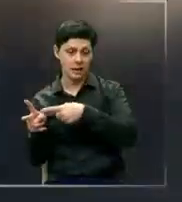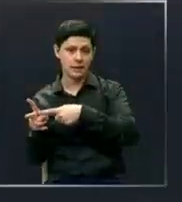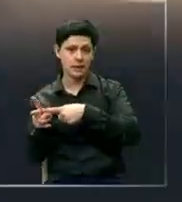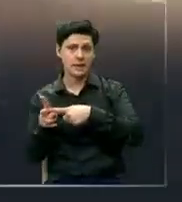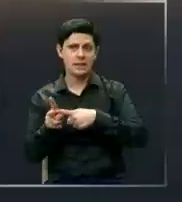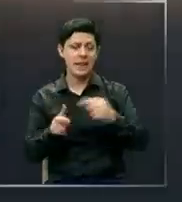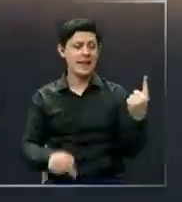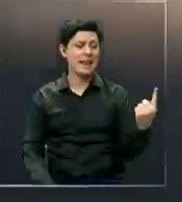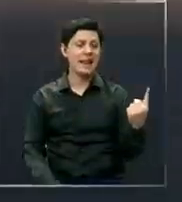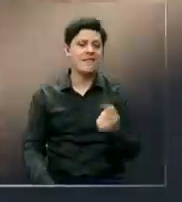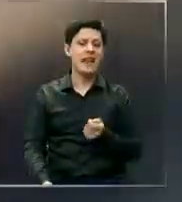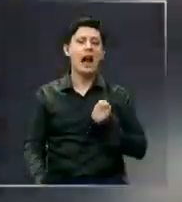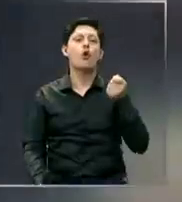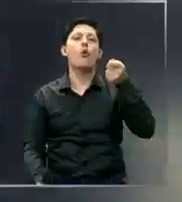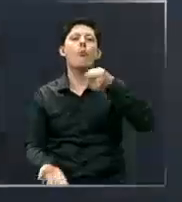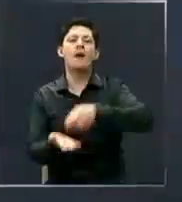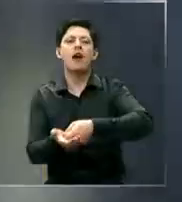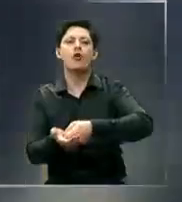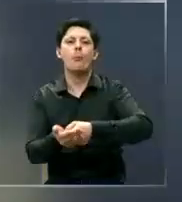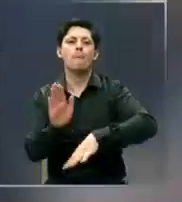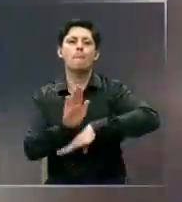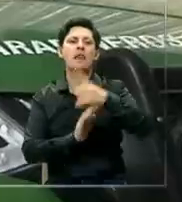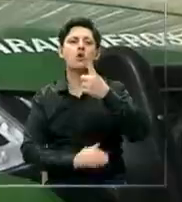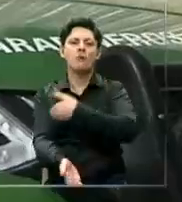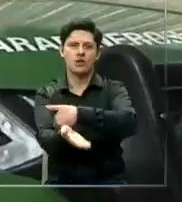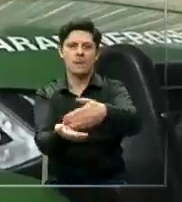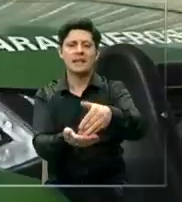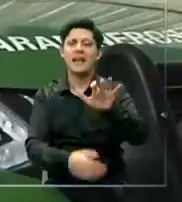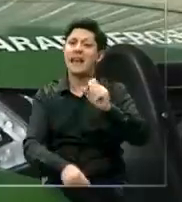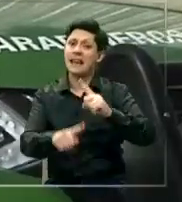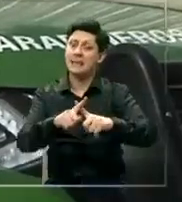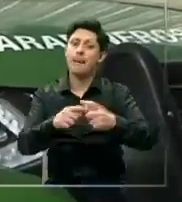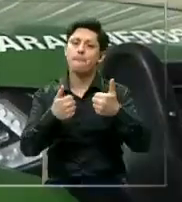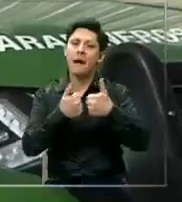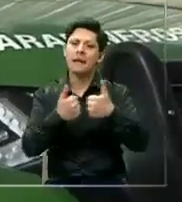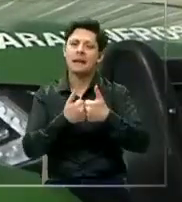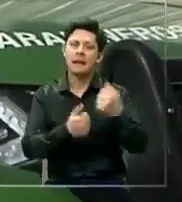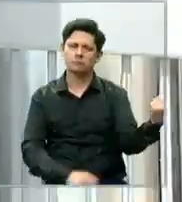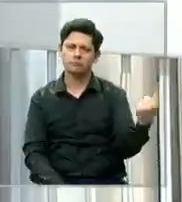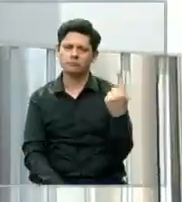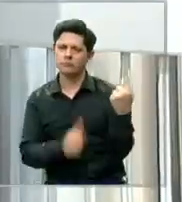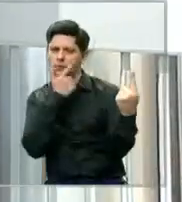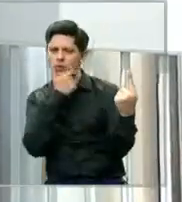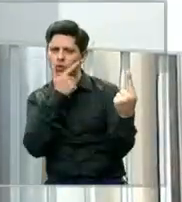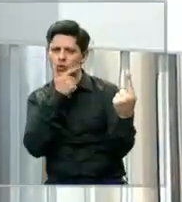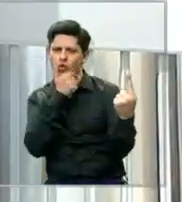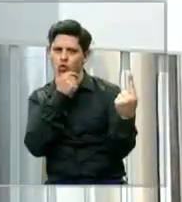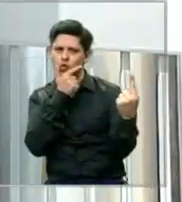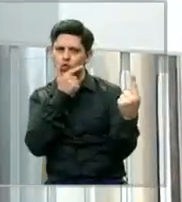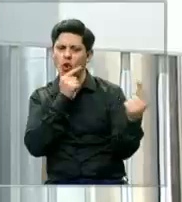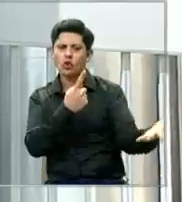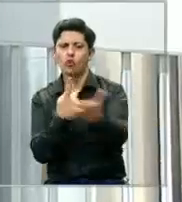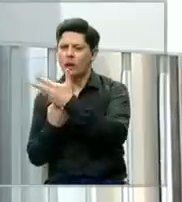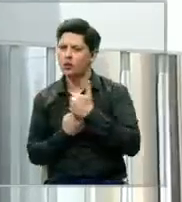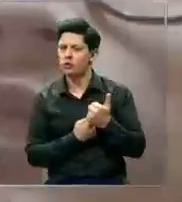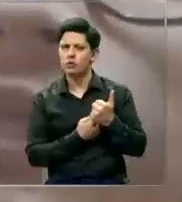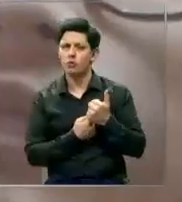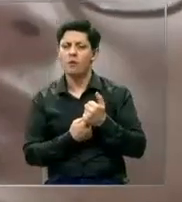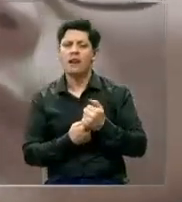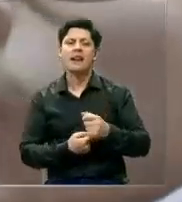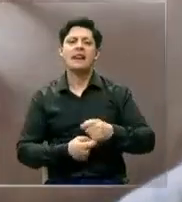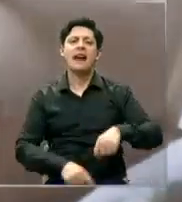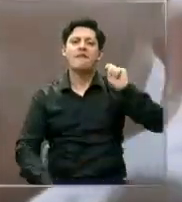Cuadra habría comprado más de 1 millón de pesos. Por ahora, su expareja es indicado como el principal sospechoso en el secuestro calificado. La Fiscalía